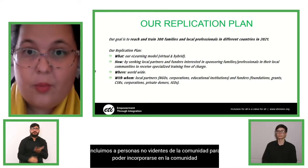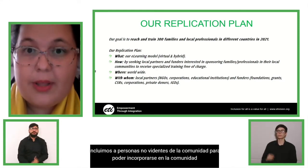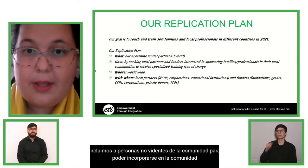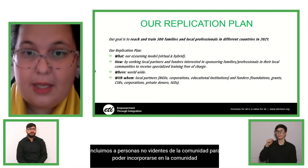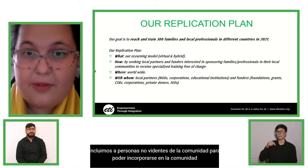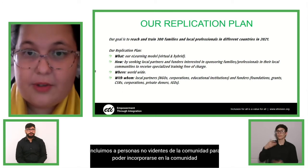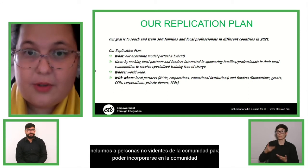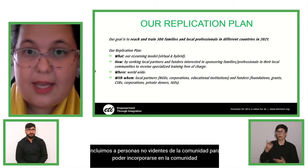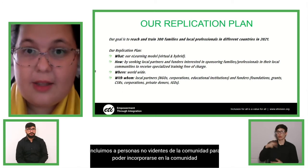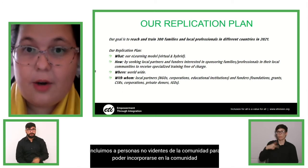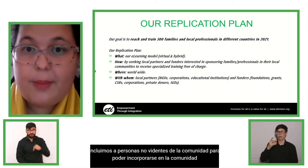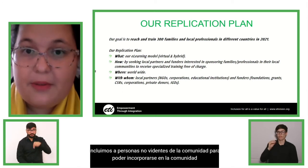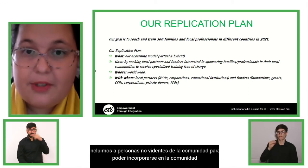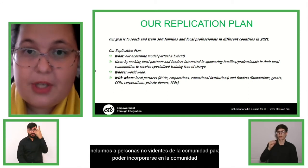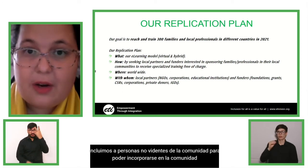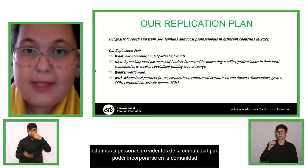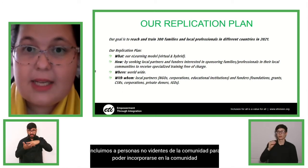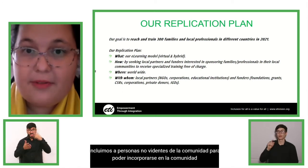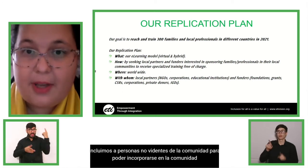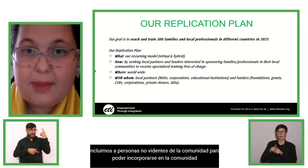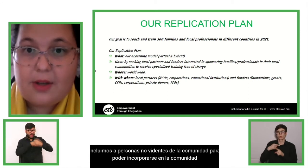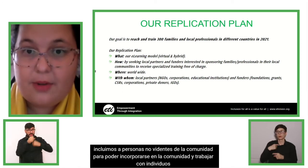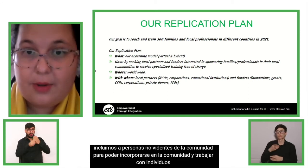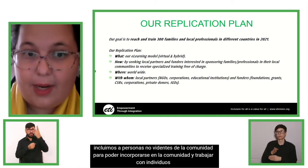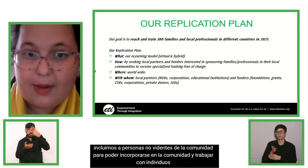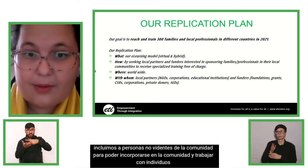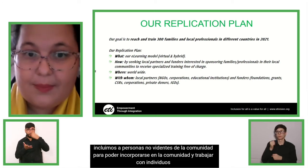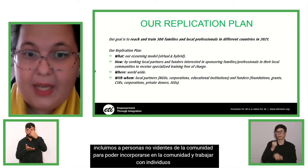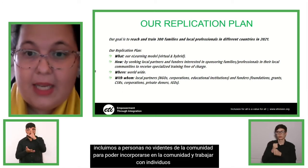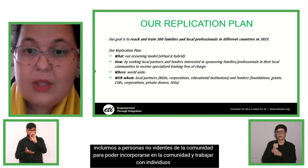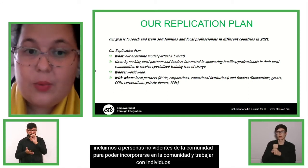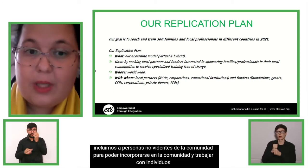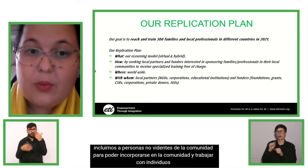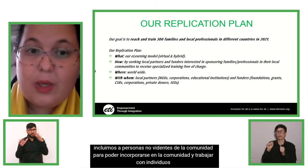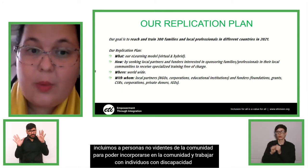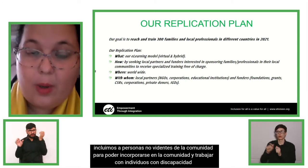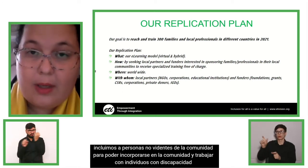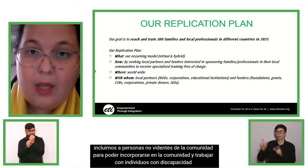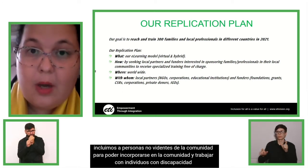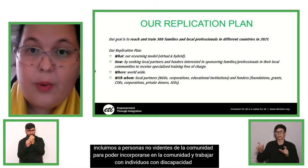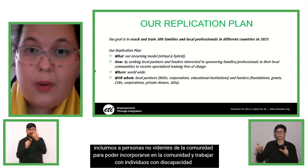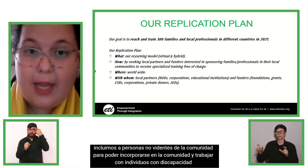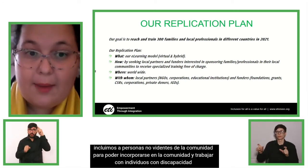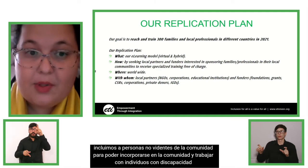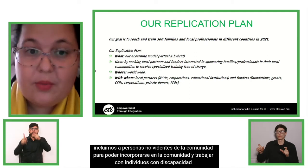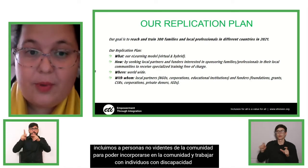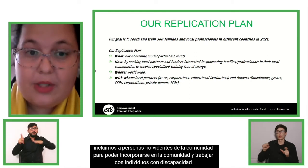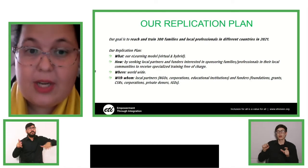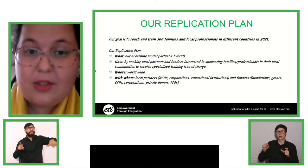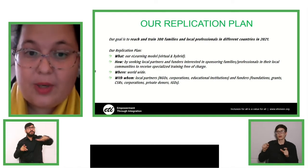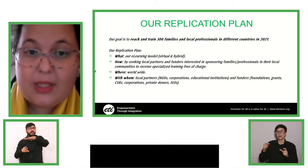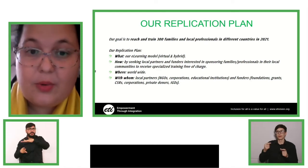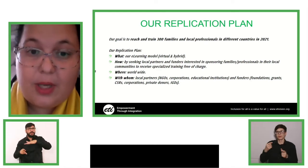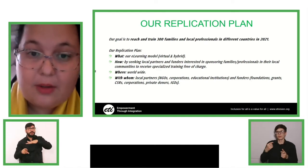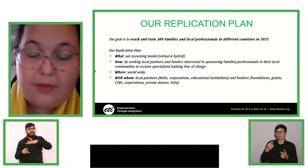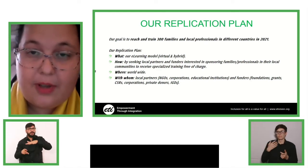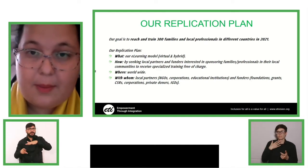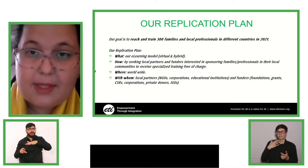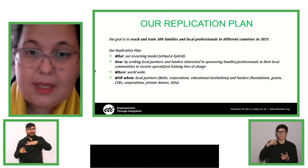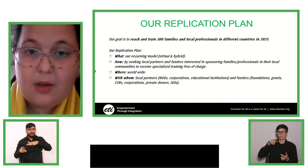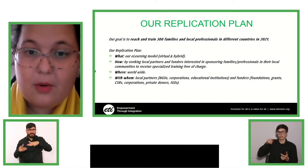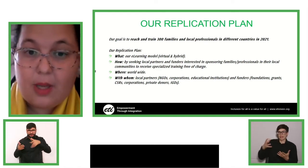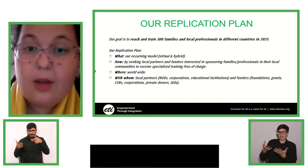nuestro trabajo en Líbano con individuos que son beneficiarios de y familias de este proyecto. Y